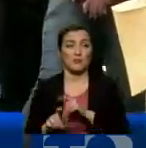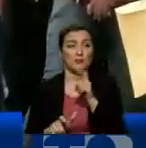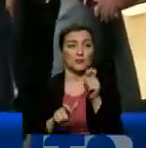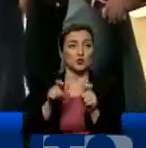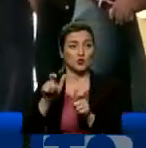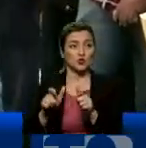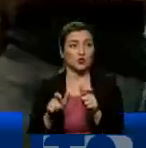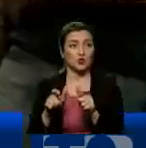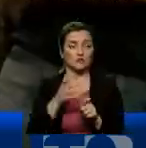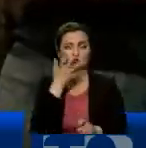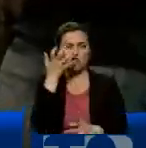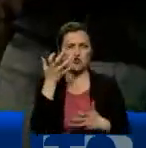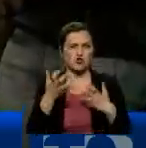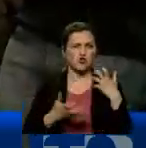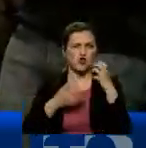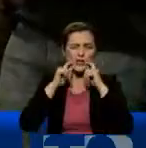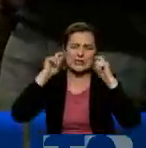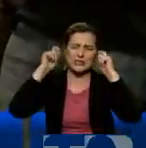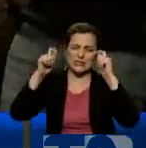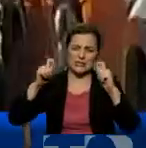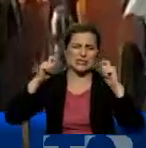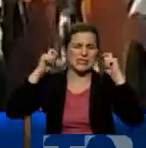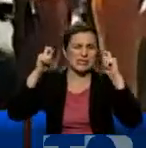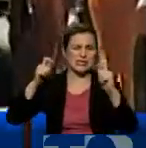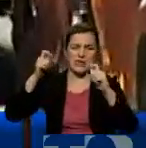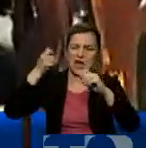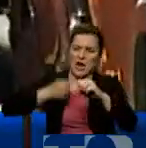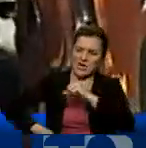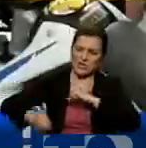ciudadanía se enardeció y empezó a gritarle cuando el